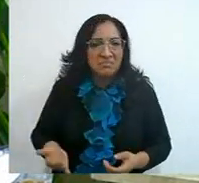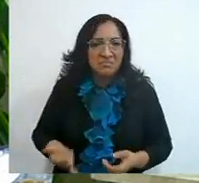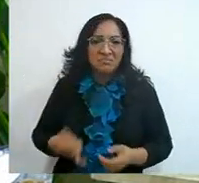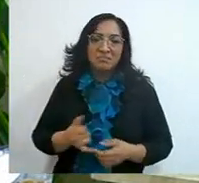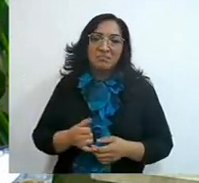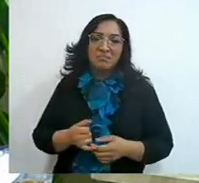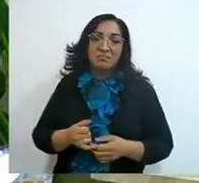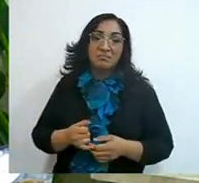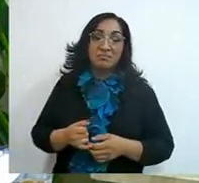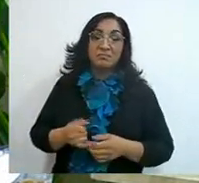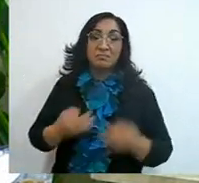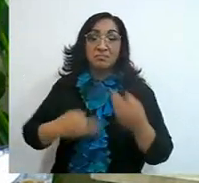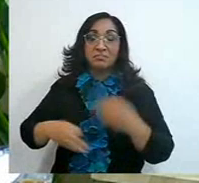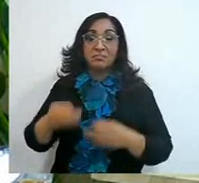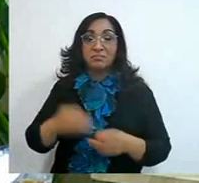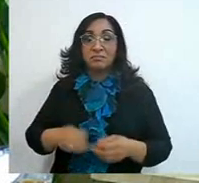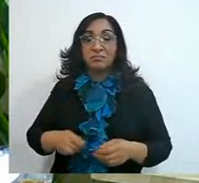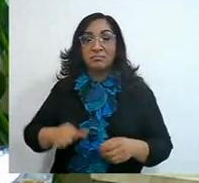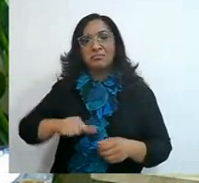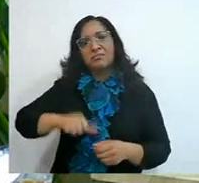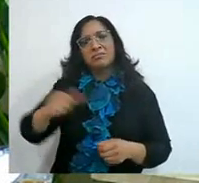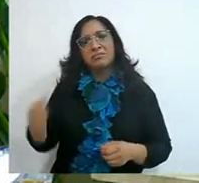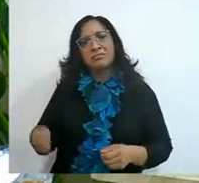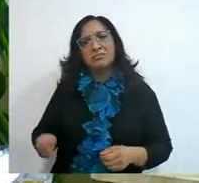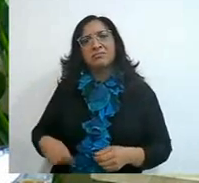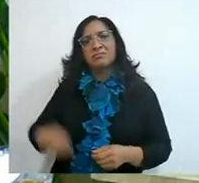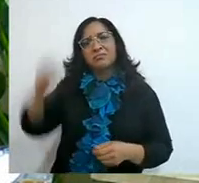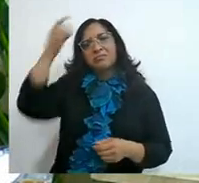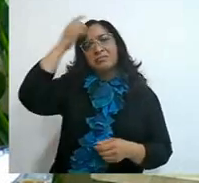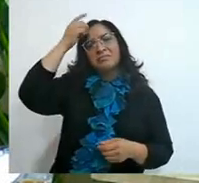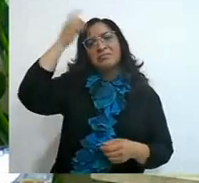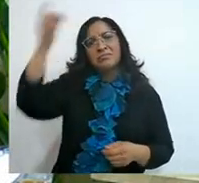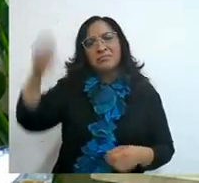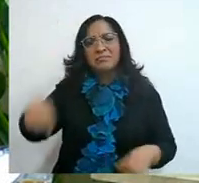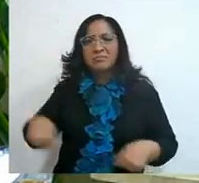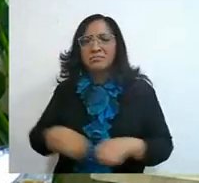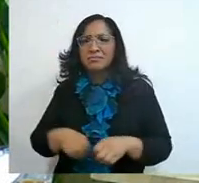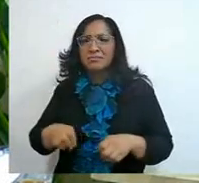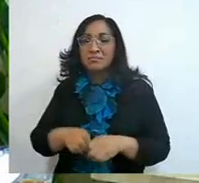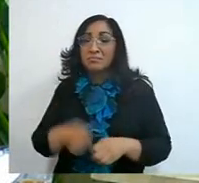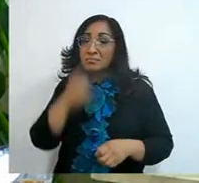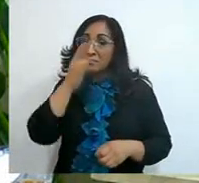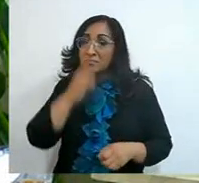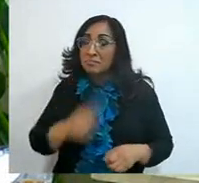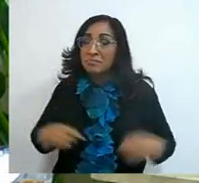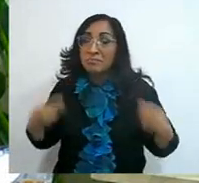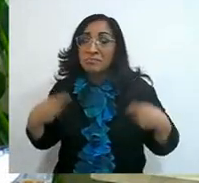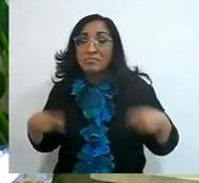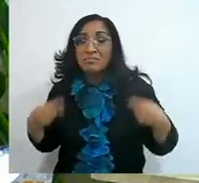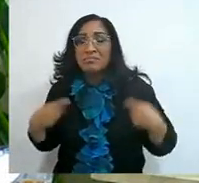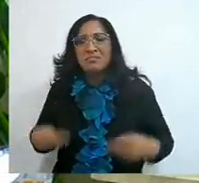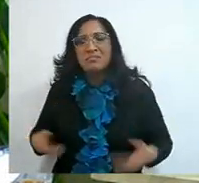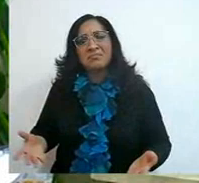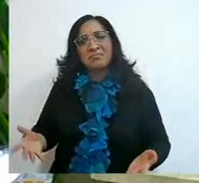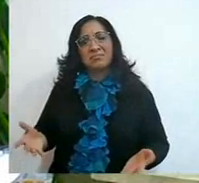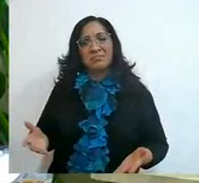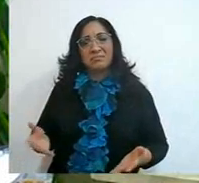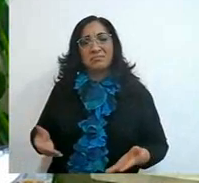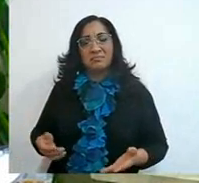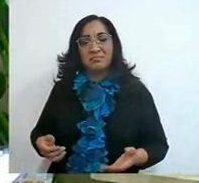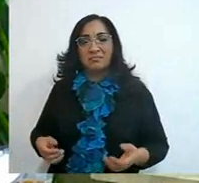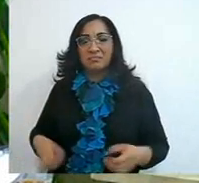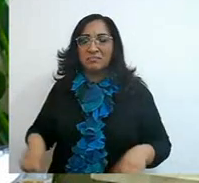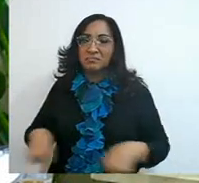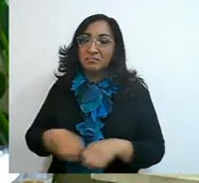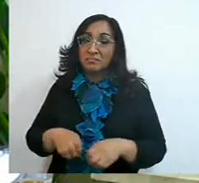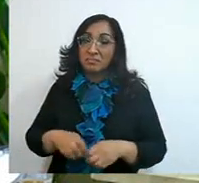la fabricación de ídolos, cómo estaban pervirtiendo a la gente, cómo